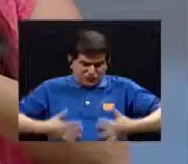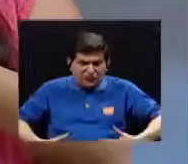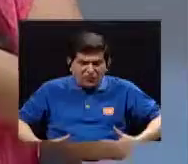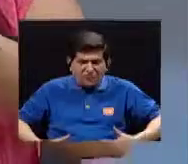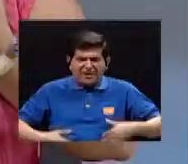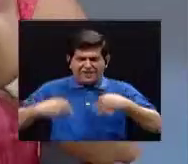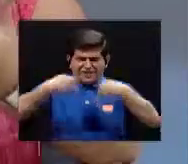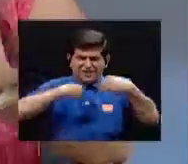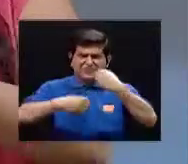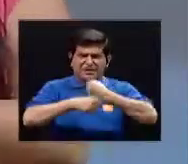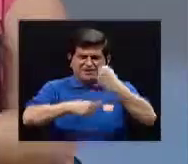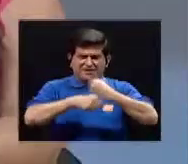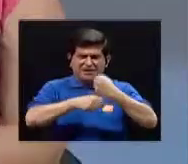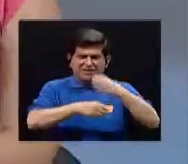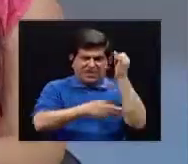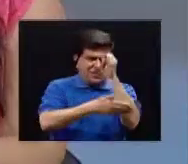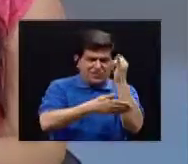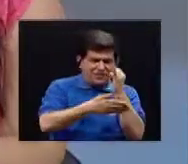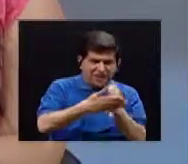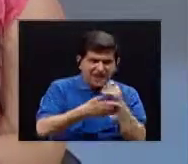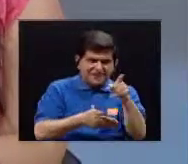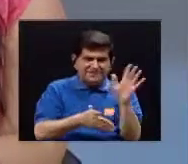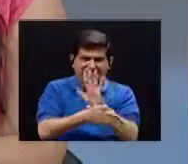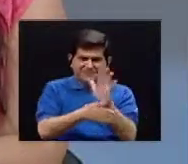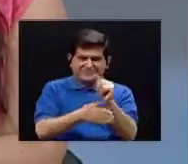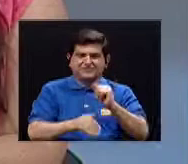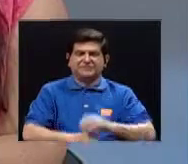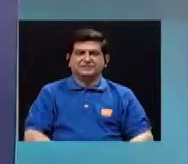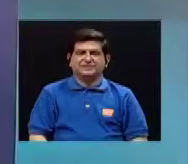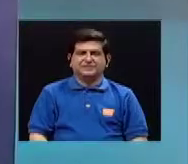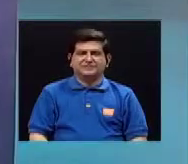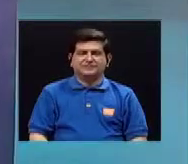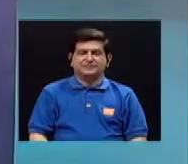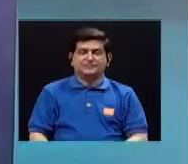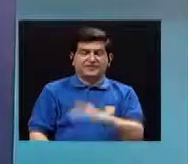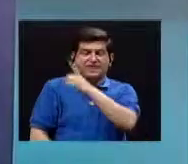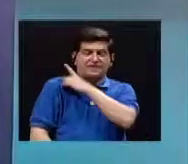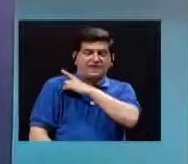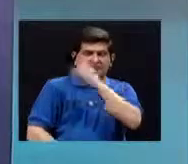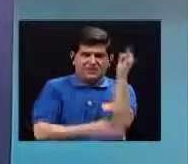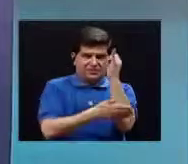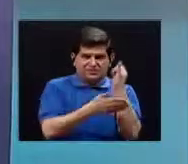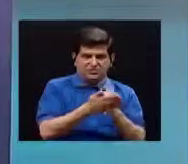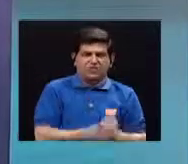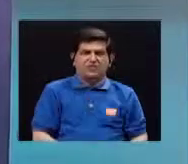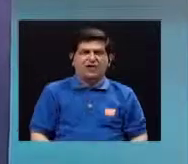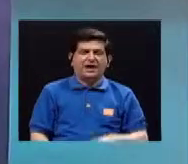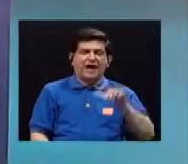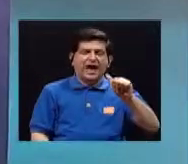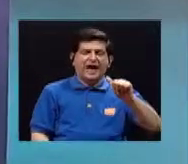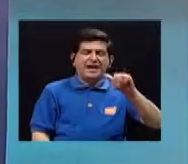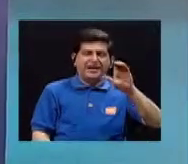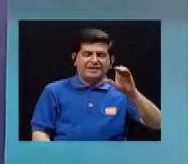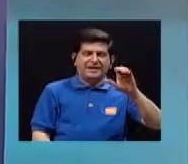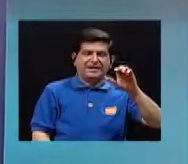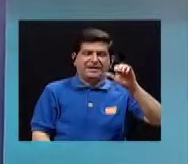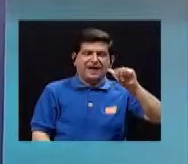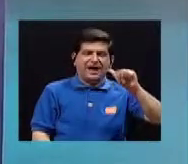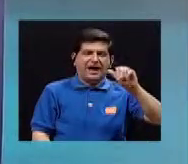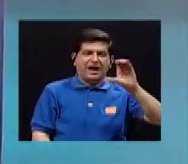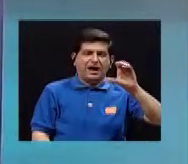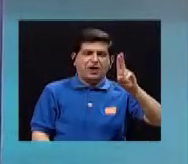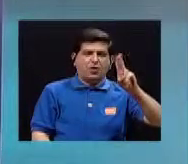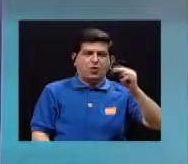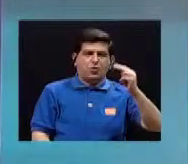la ropa contarnos un poco el trabajo de arte de la película sí y la directora de arte se llama ana catalina cuña